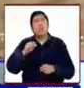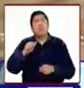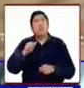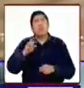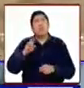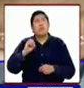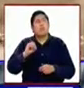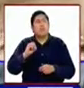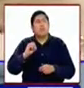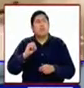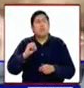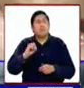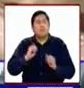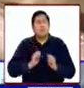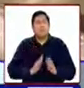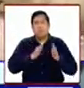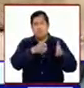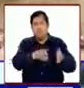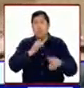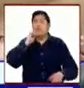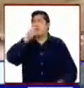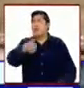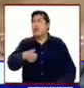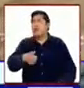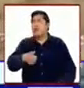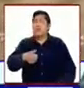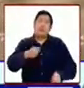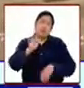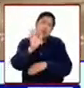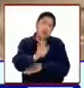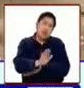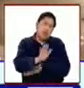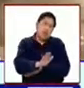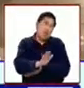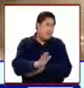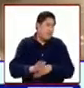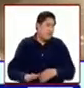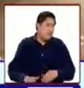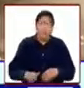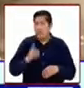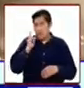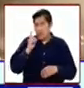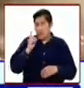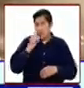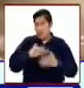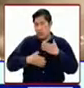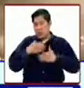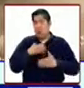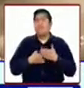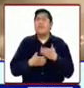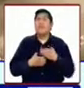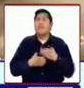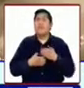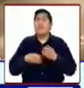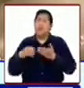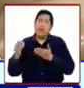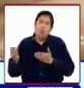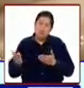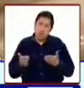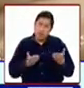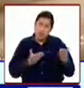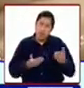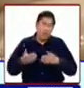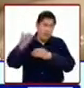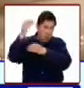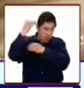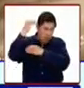don Mauro, va a ser sepultado el día de mañana en horas de la tarde. Uno de sus deseos era que sea